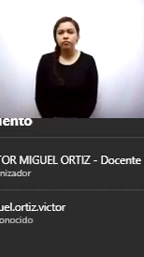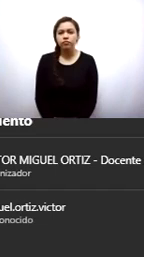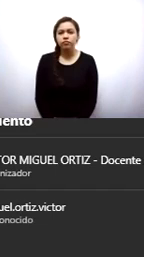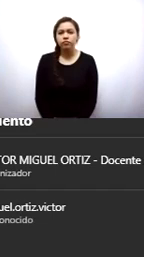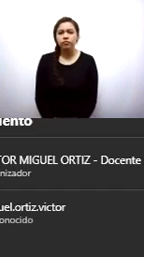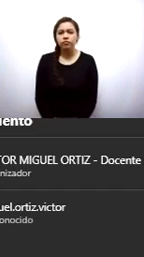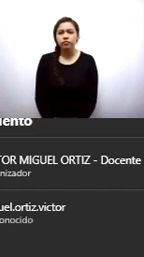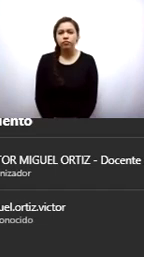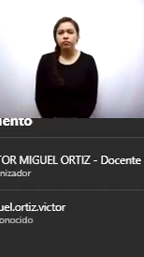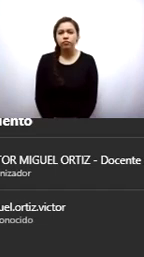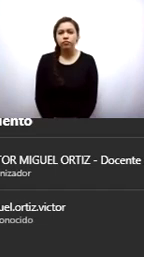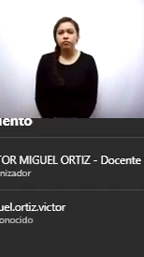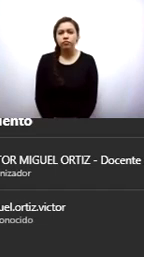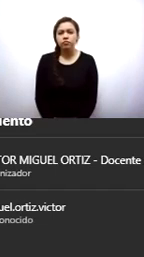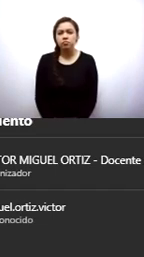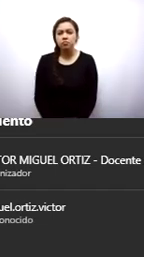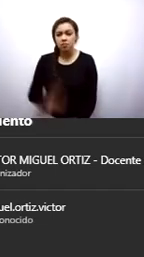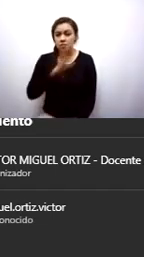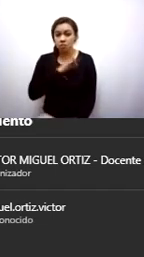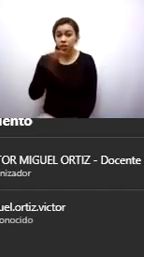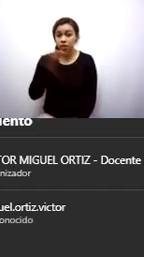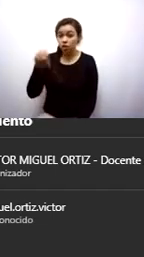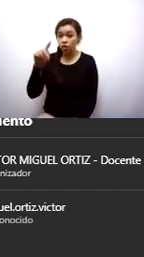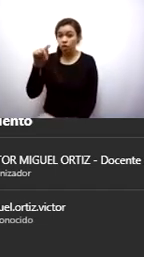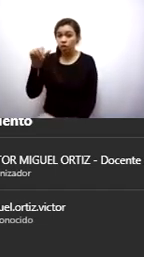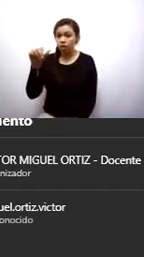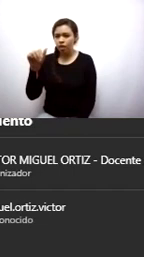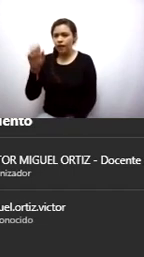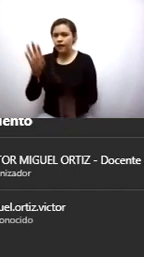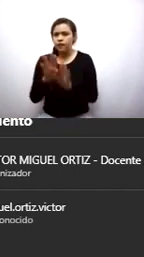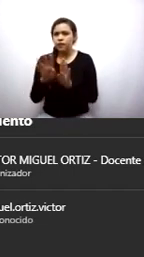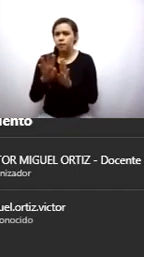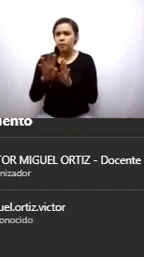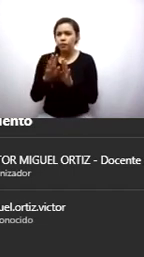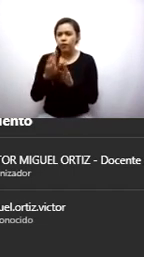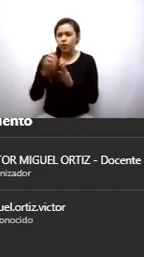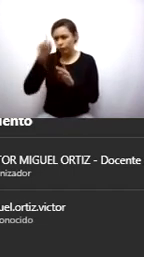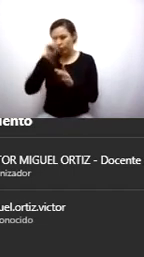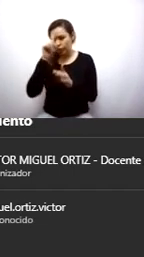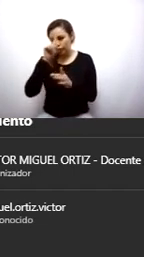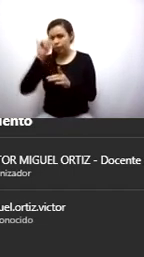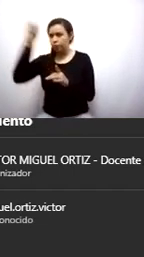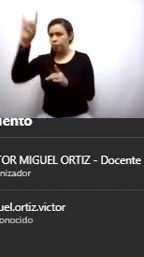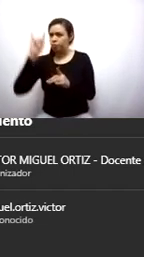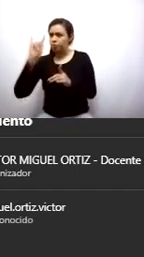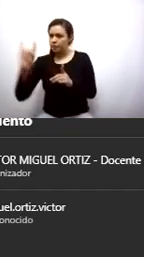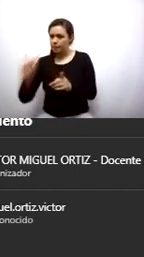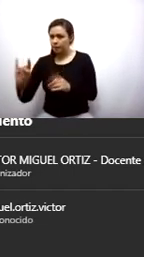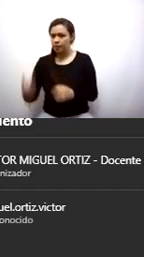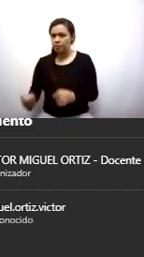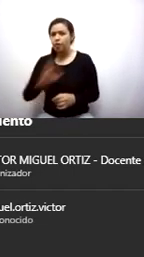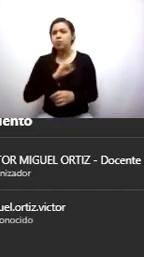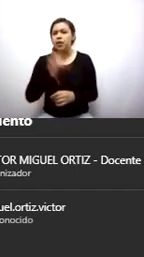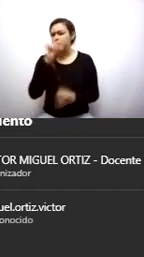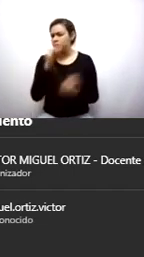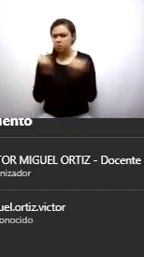Puedes dejar unas notas para tus alumnos y ellos mismos también pueden hacer uso de la dinámica.